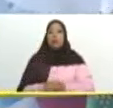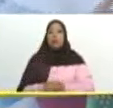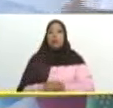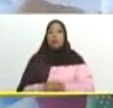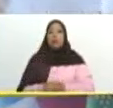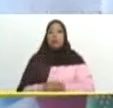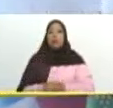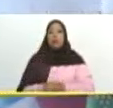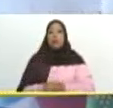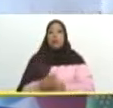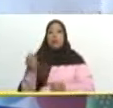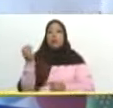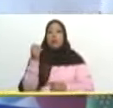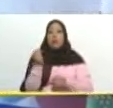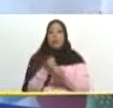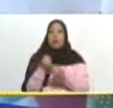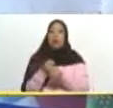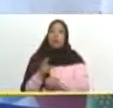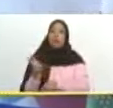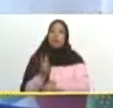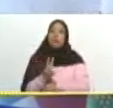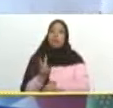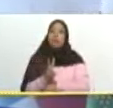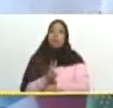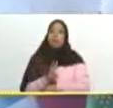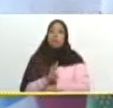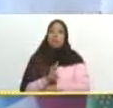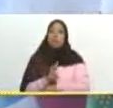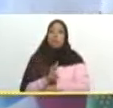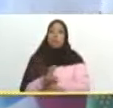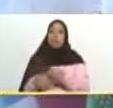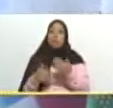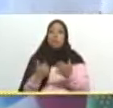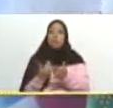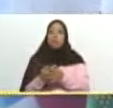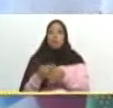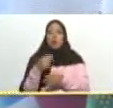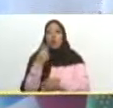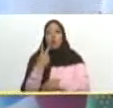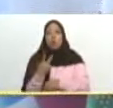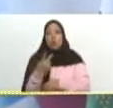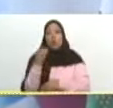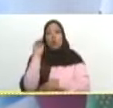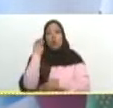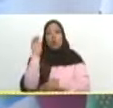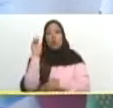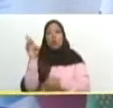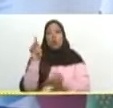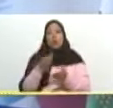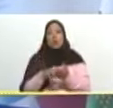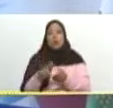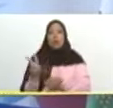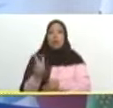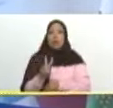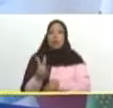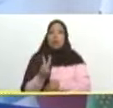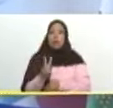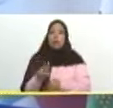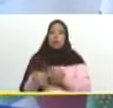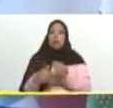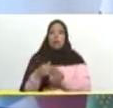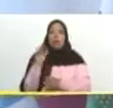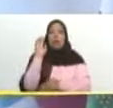gran inmensa mayoría de esos venezolanos han tomado dos caminos. Uno, regresar a Venezuela, y otros, ir hacia el